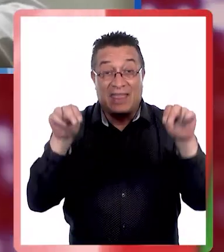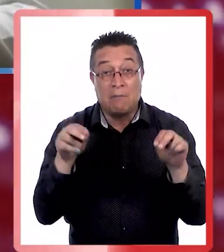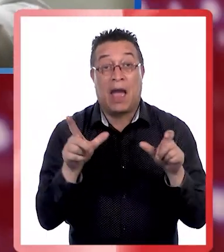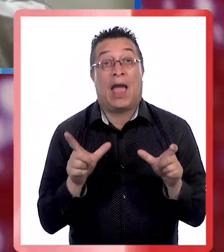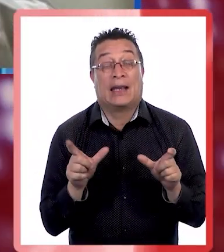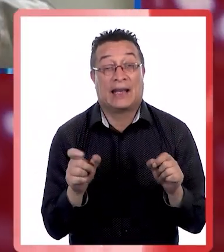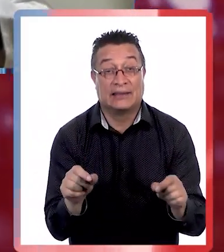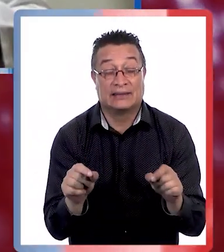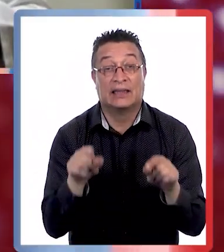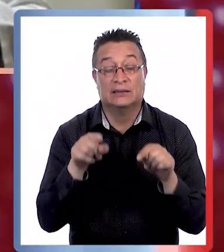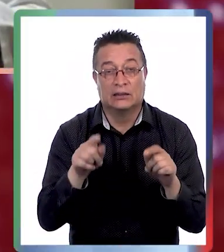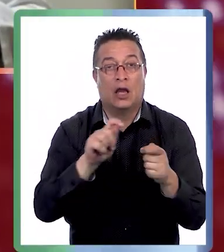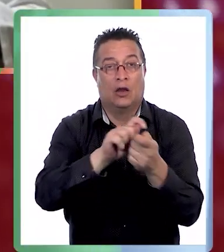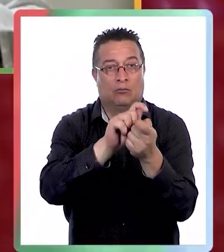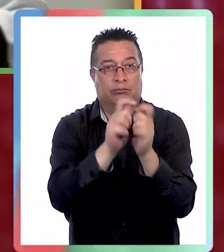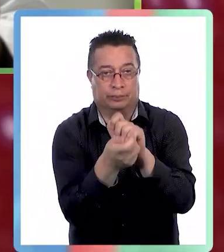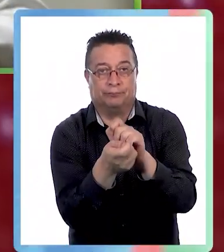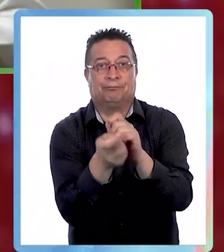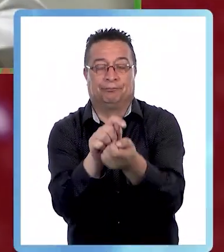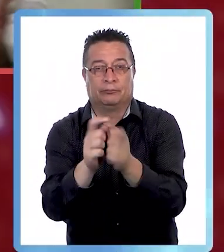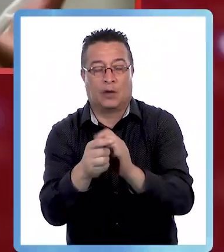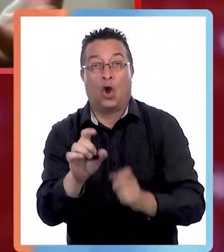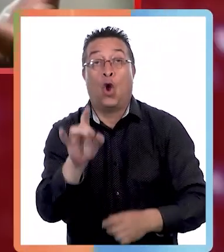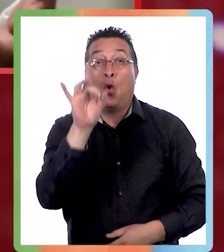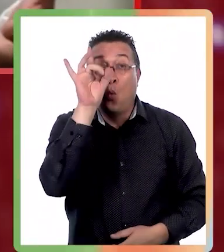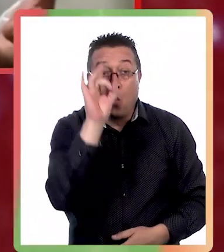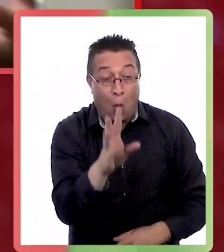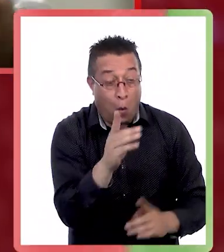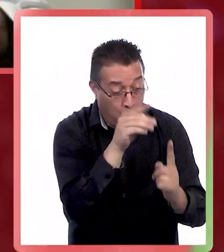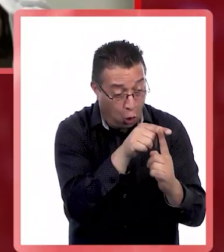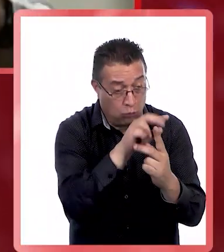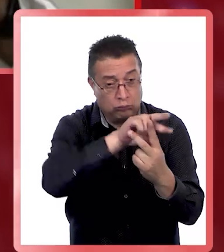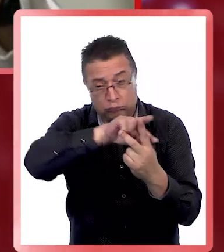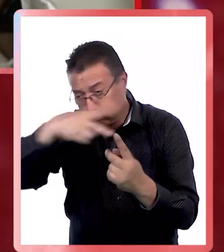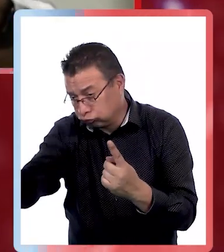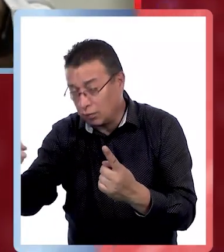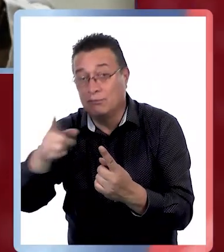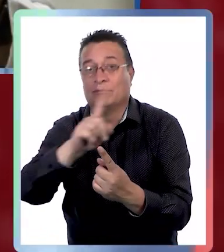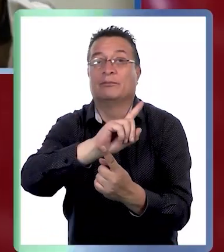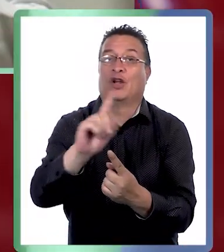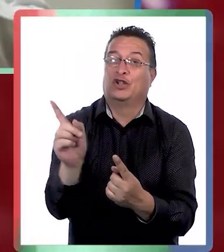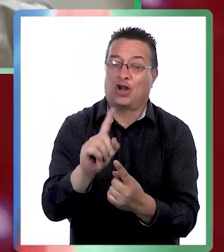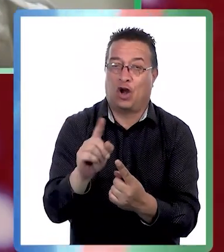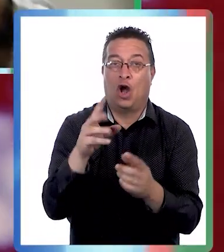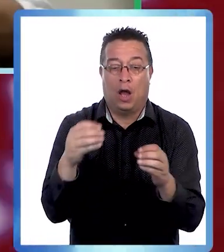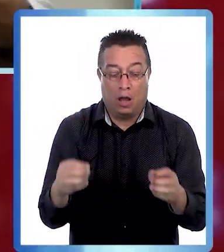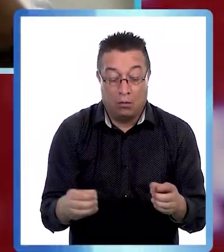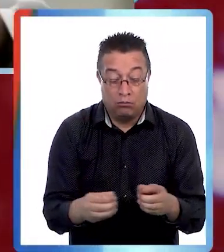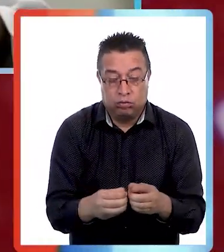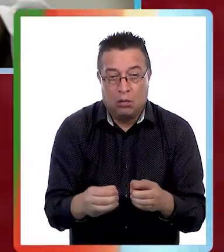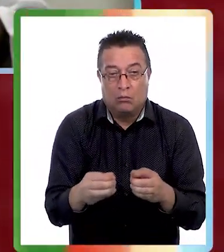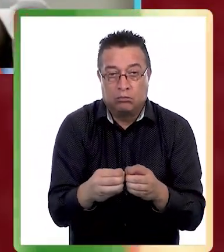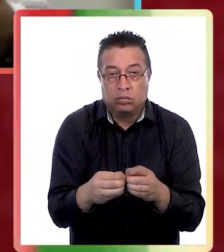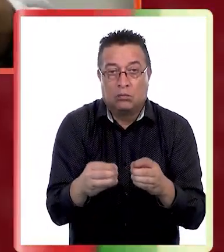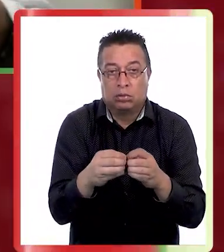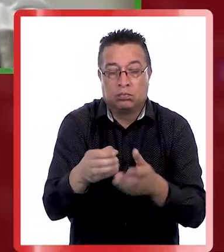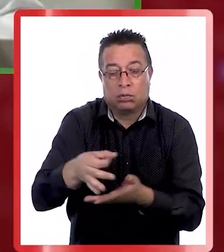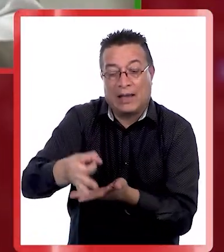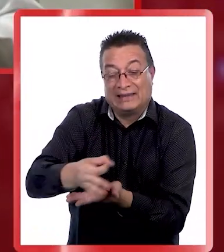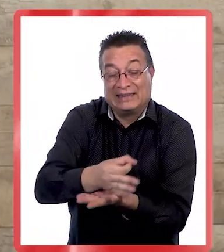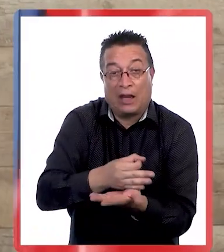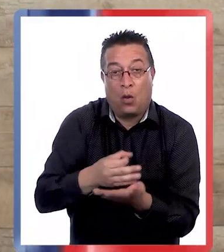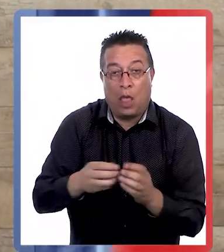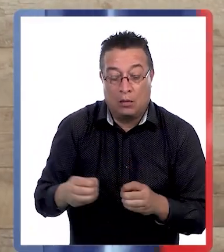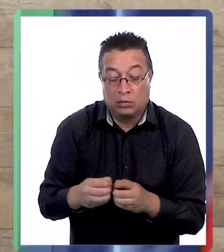es un fenómeno dinámico, que no es un evento y todo cambió, sino que se van juntando alteraciones en las células que llevan